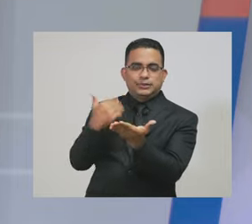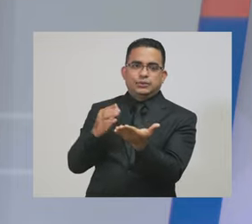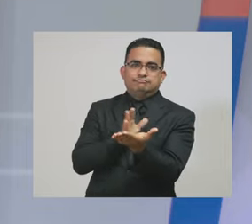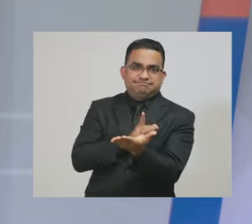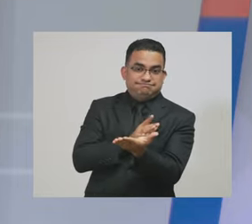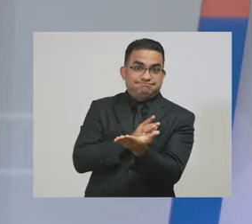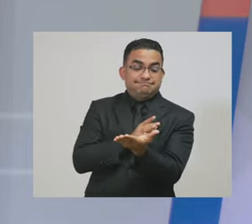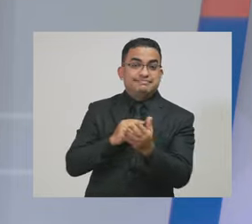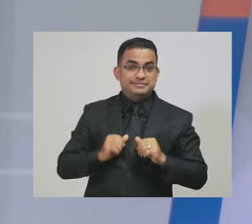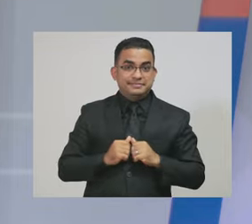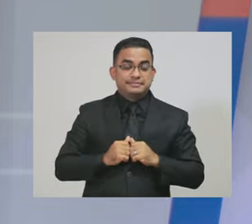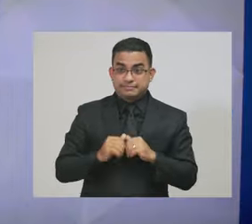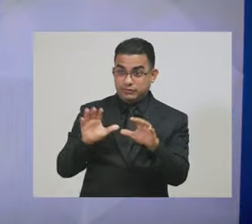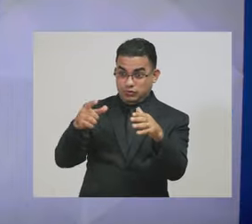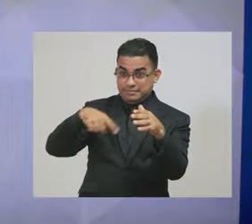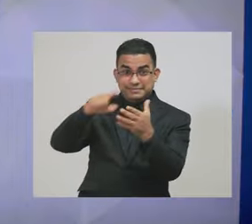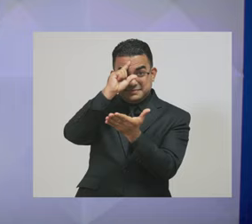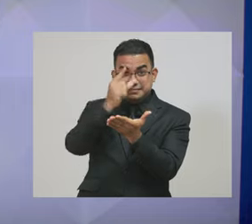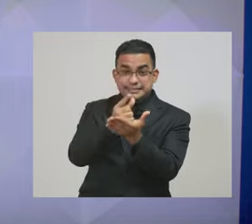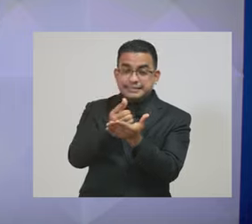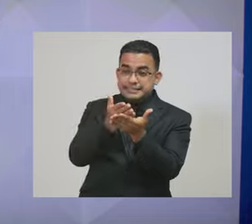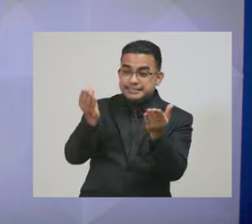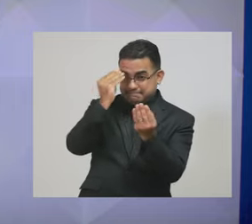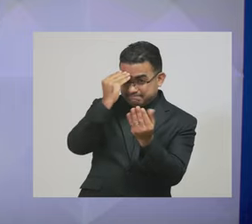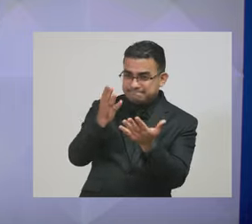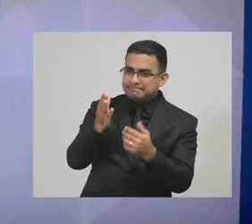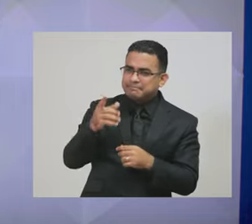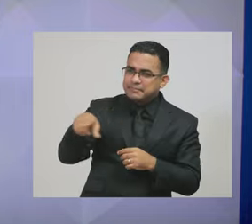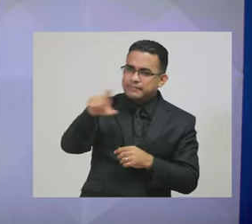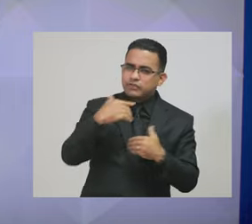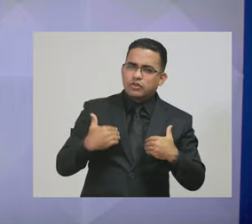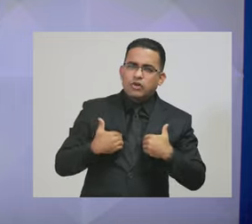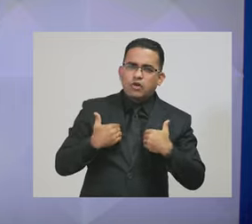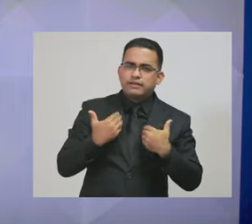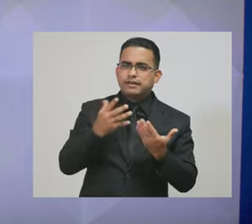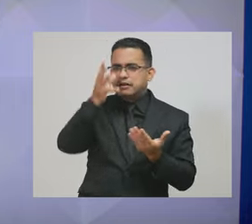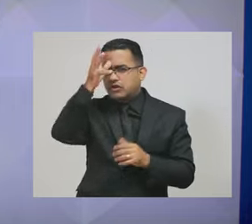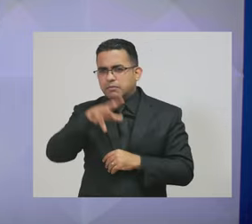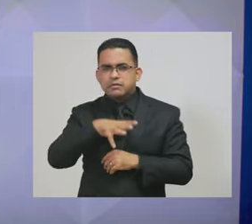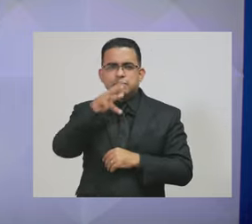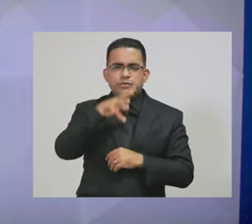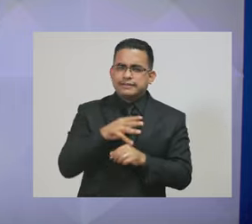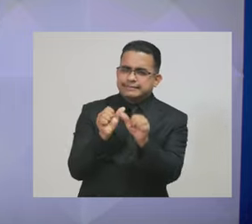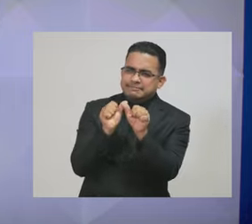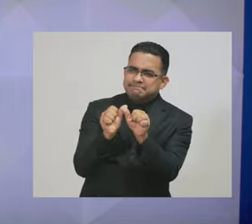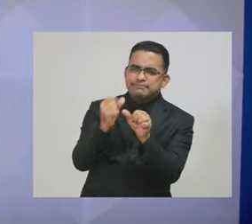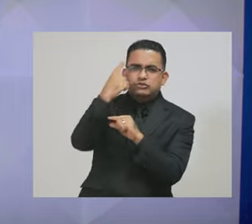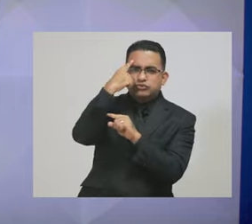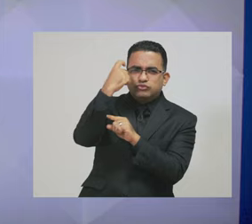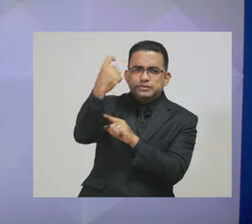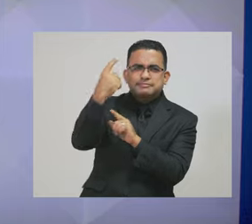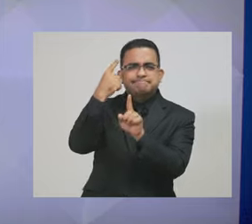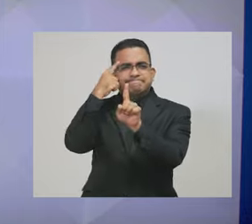y este acto académico ante todo queridos graduados sigan siendo jóvenes hombres y mujeres